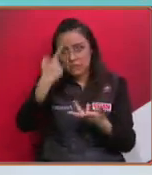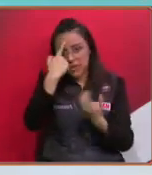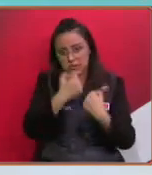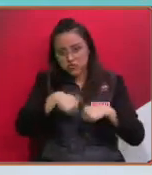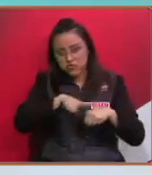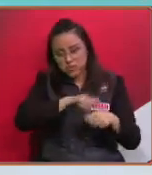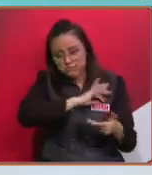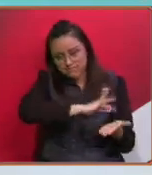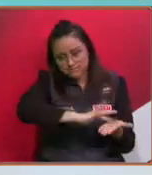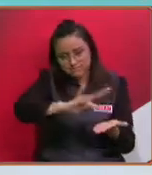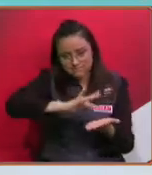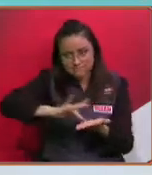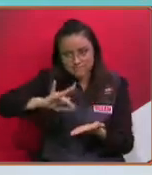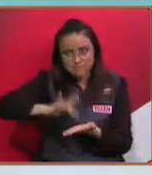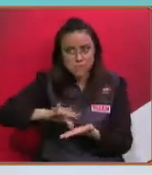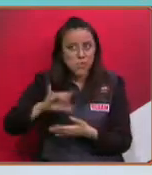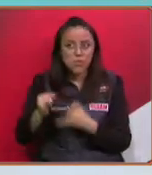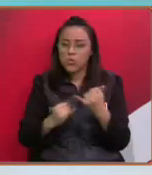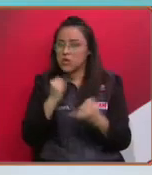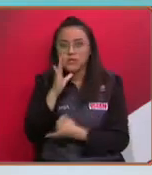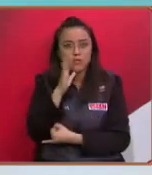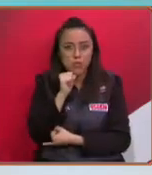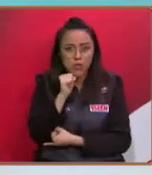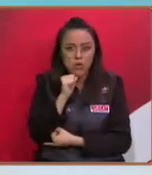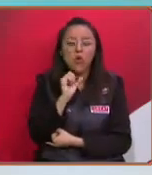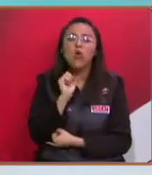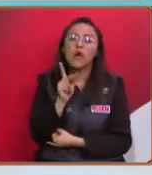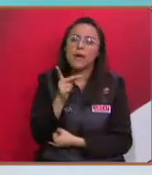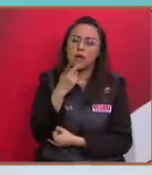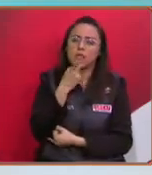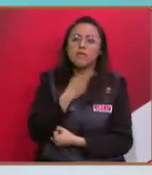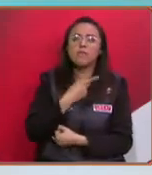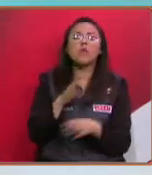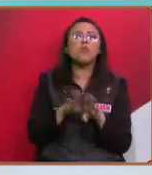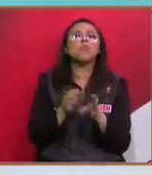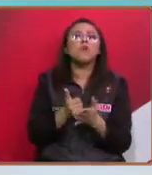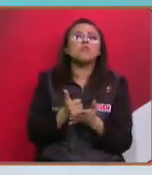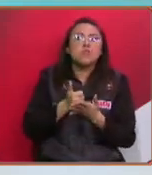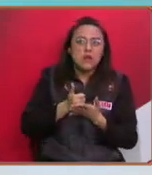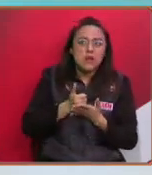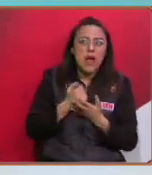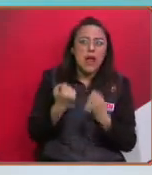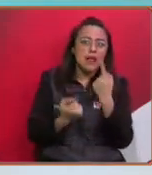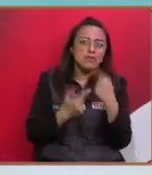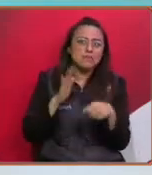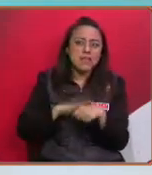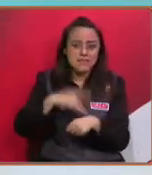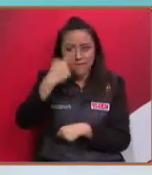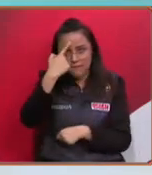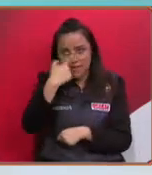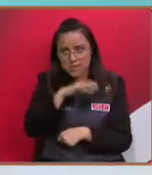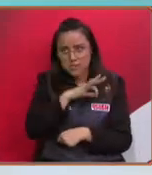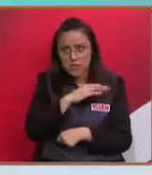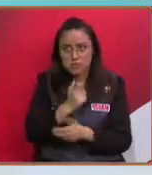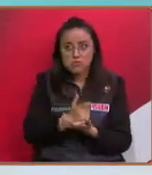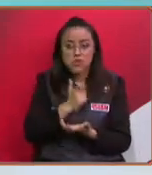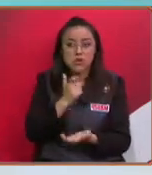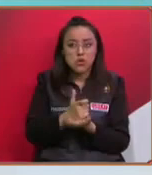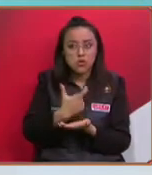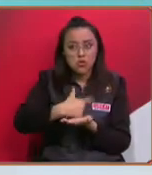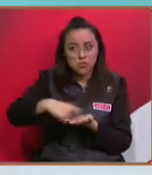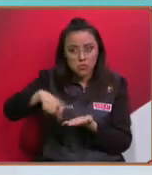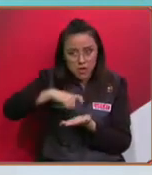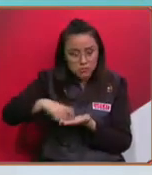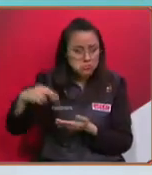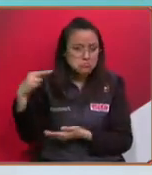obra social. Claro. No puedes darme juguete, perfecto. ¿Cómo nos apoyas? Hay quien lo hace mucho más fácil, que es en efectivo. Bueno, compramos